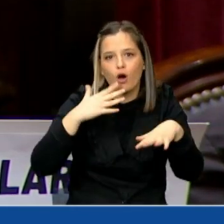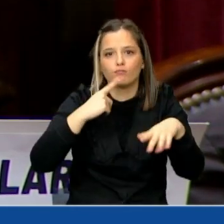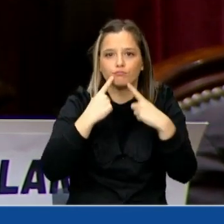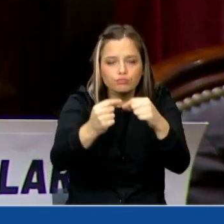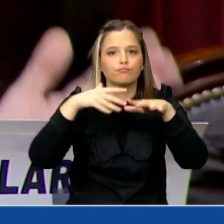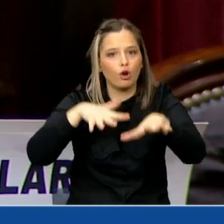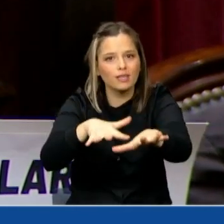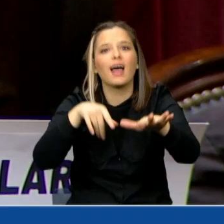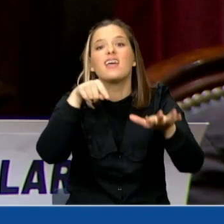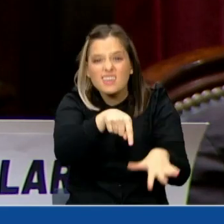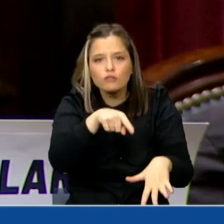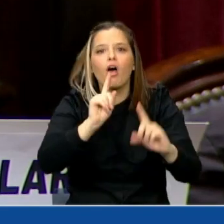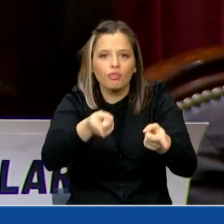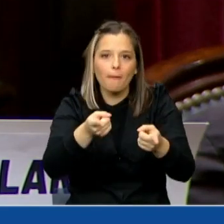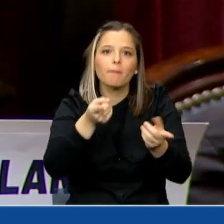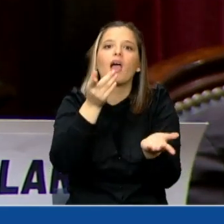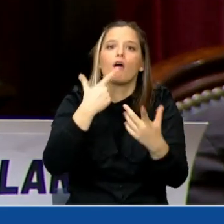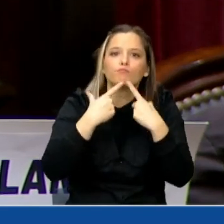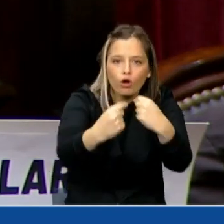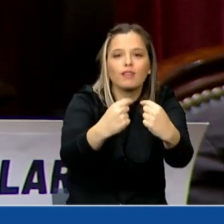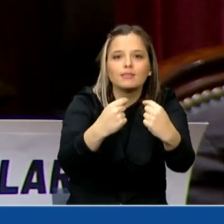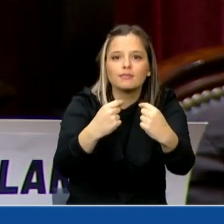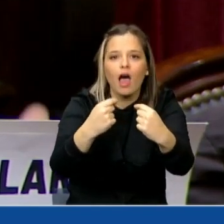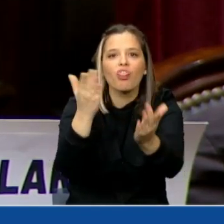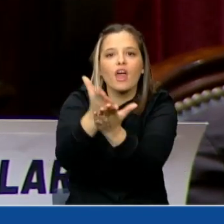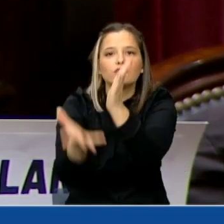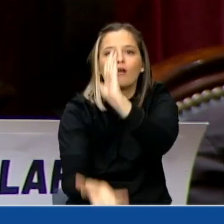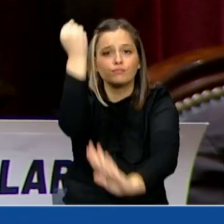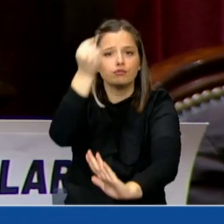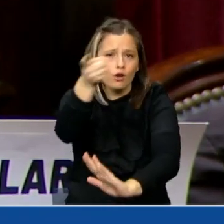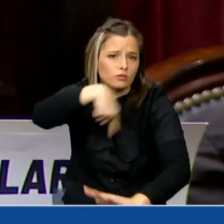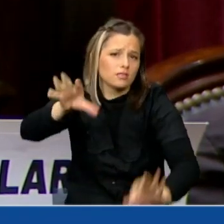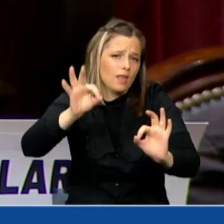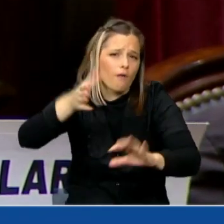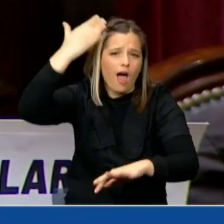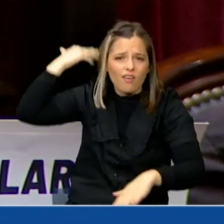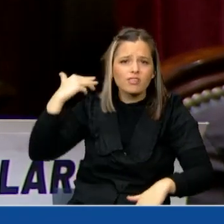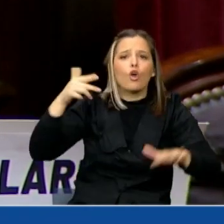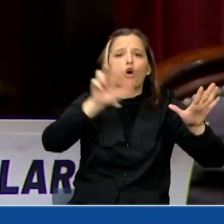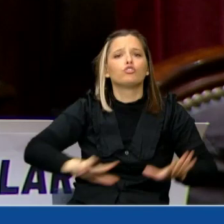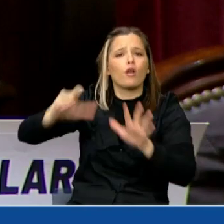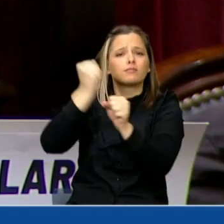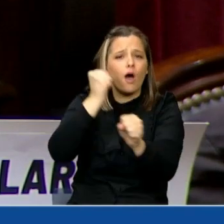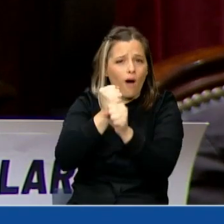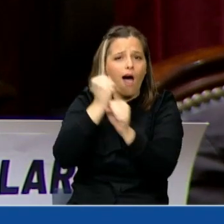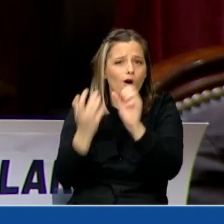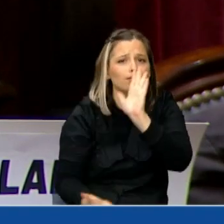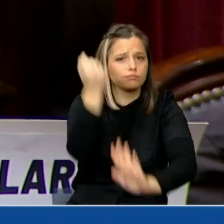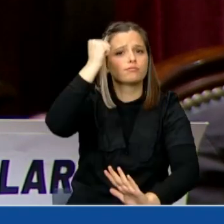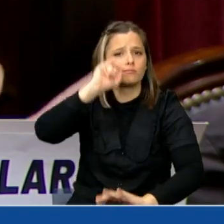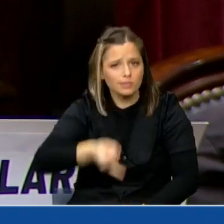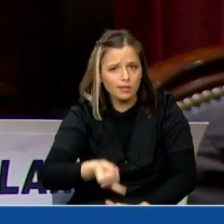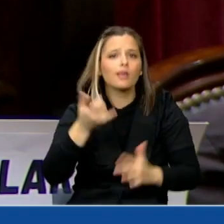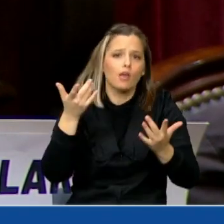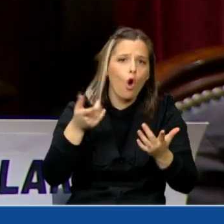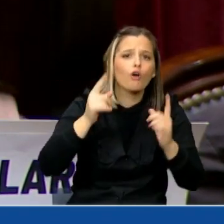derechos. Y lo sabemos por la historia de las luchas de la clase trabajadora, como se conquistaron las 8 horas y muchas otras conquistas, o